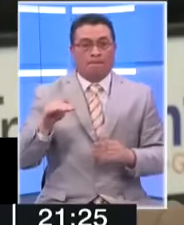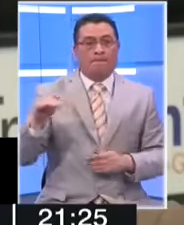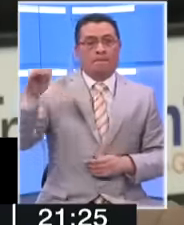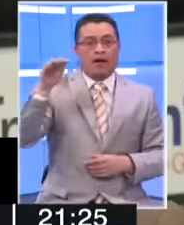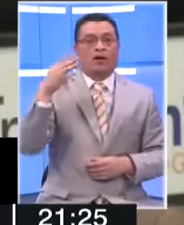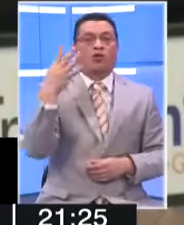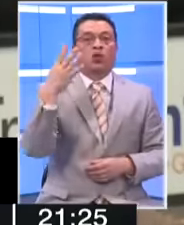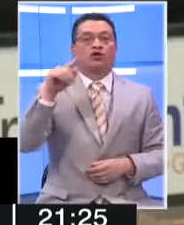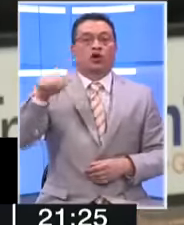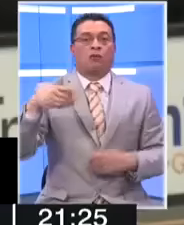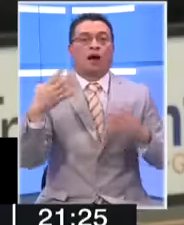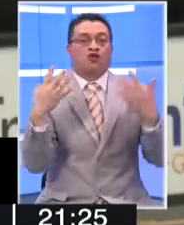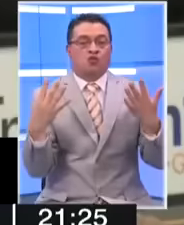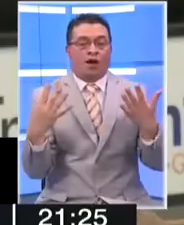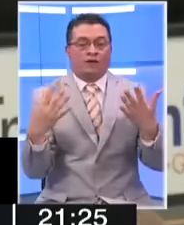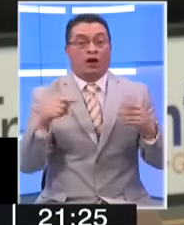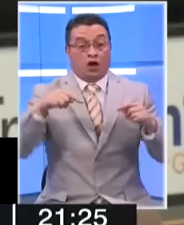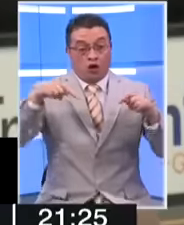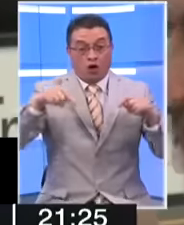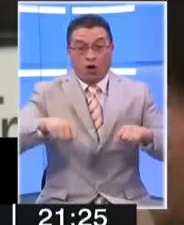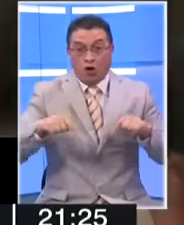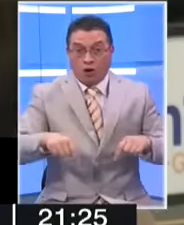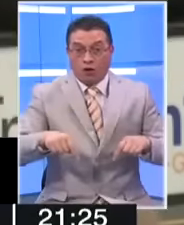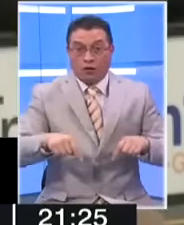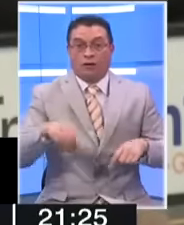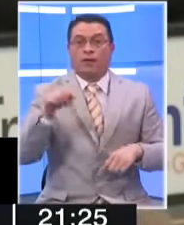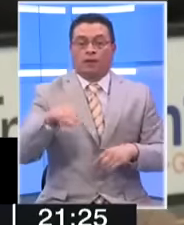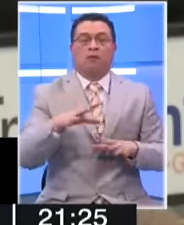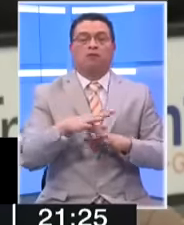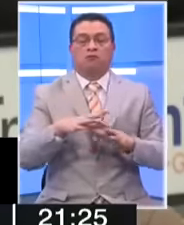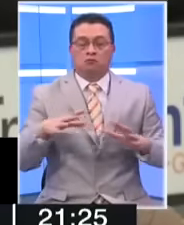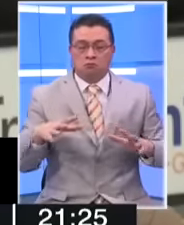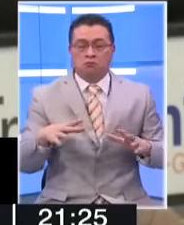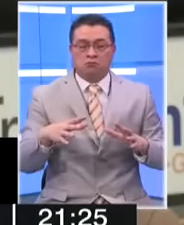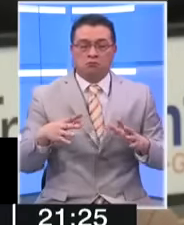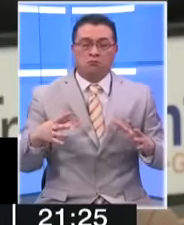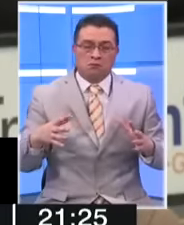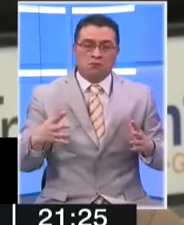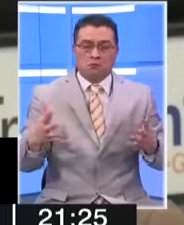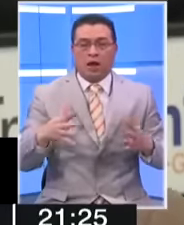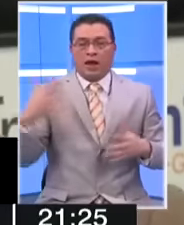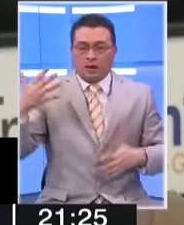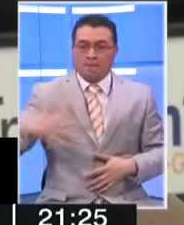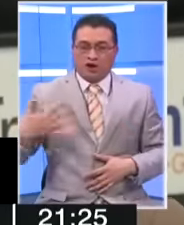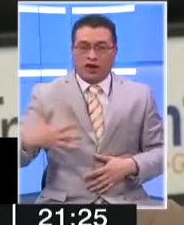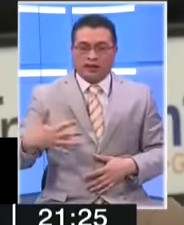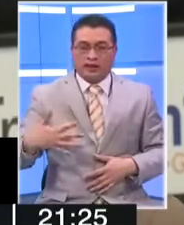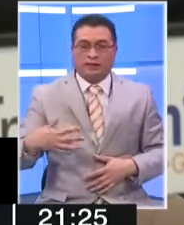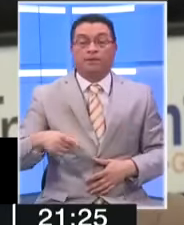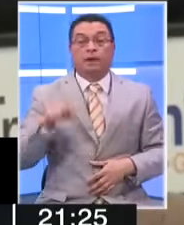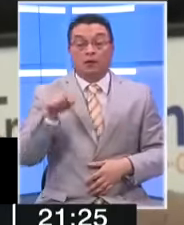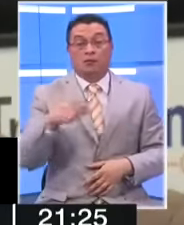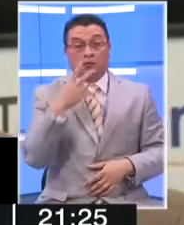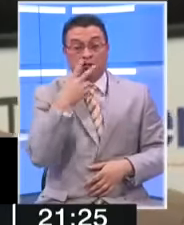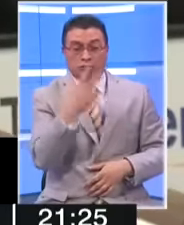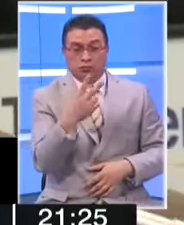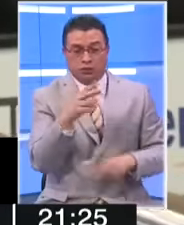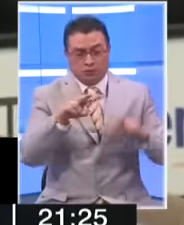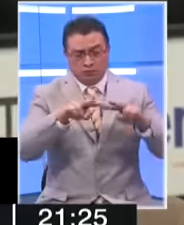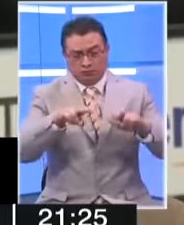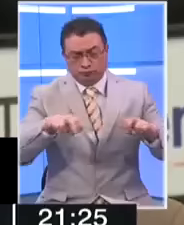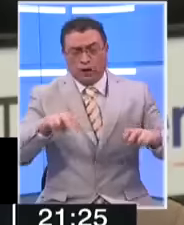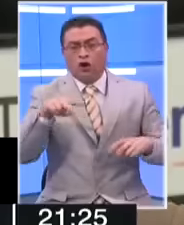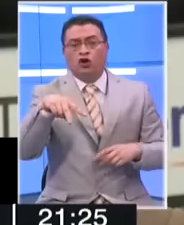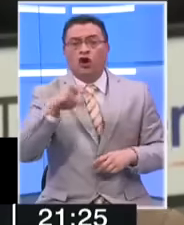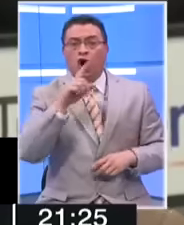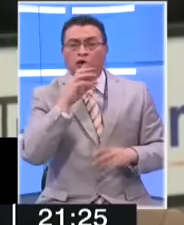un 4,9 hoy día estamos, ¿cierto?, que es bastante importante. Y si uno va a analizar un poco esa nota